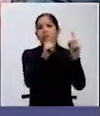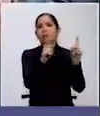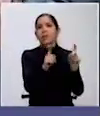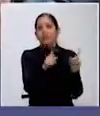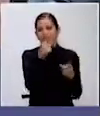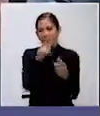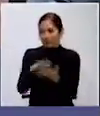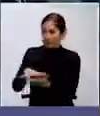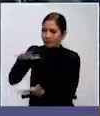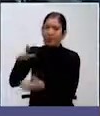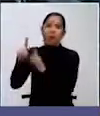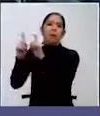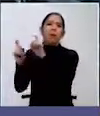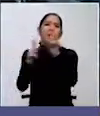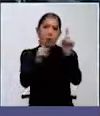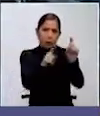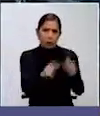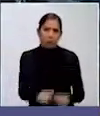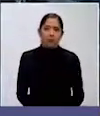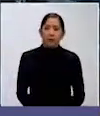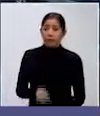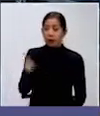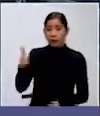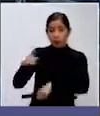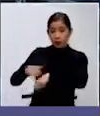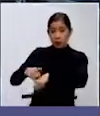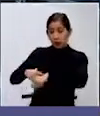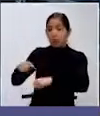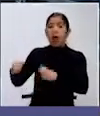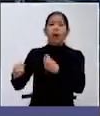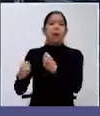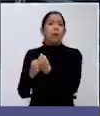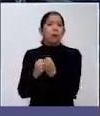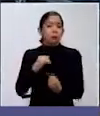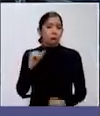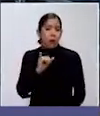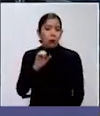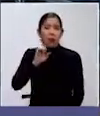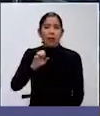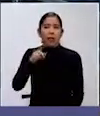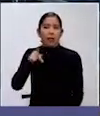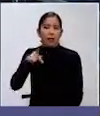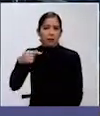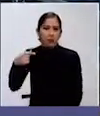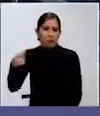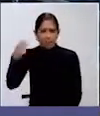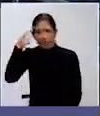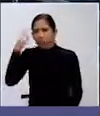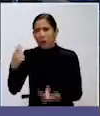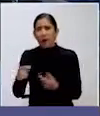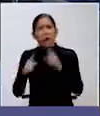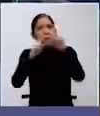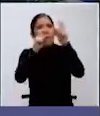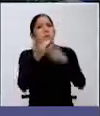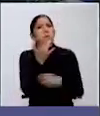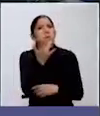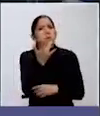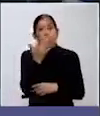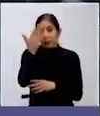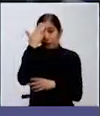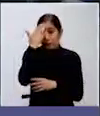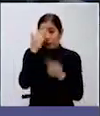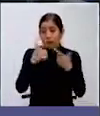las preguntas. La etapa contará con el apoyo de la Escuela de Gestión Pública Plurinacional, quienes verificarán el conocimiento del